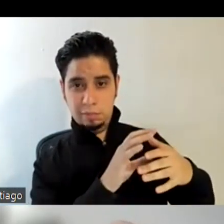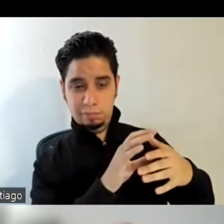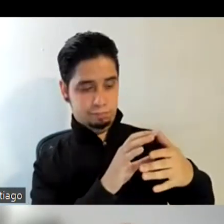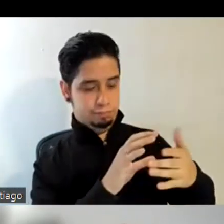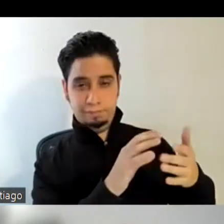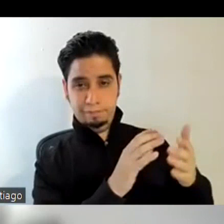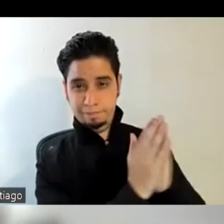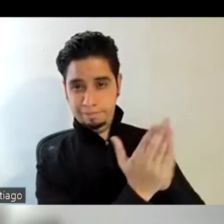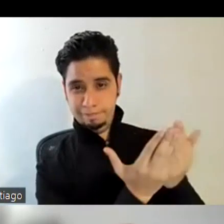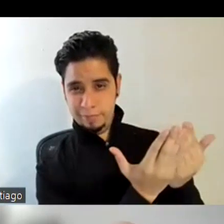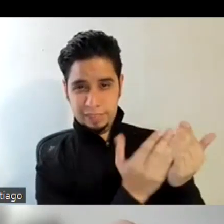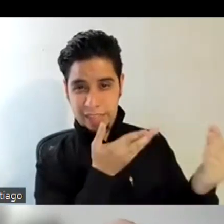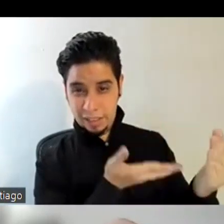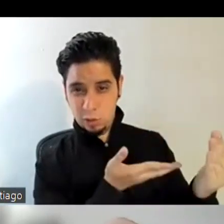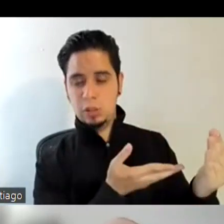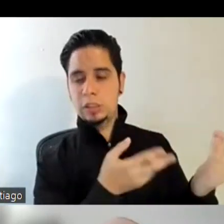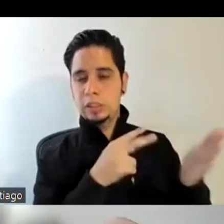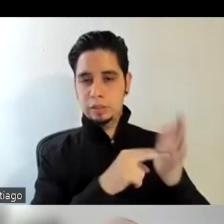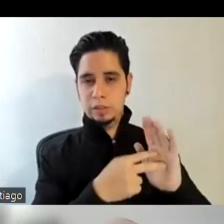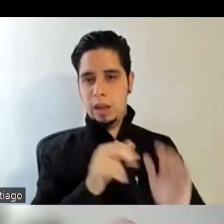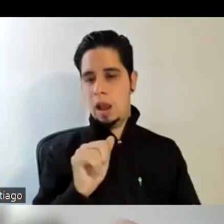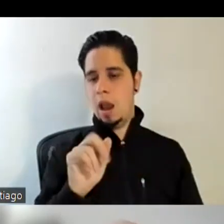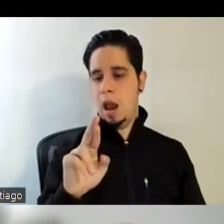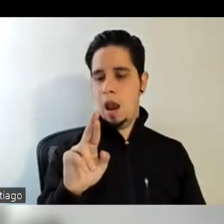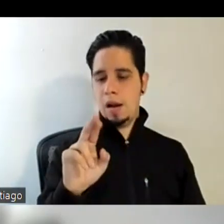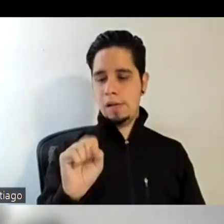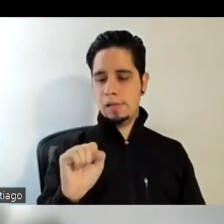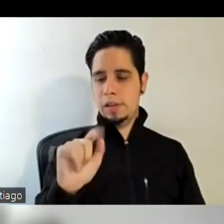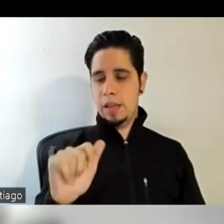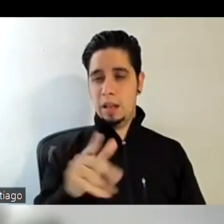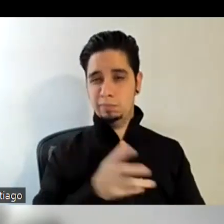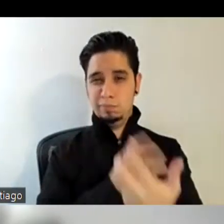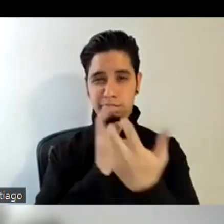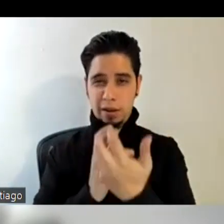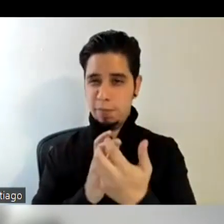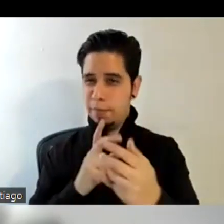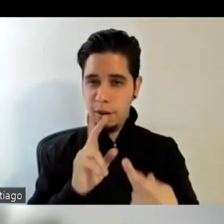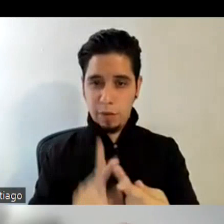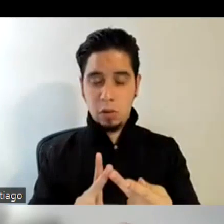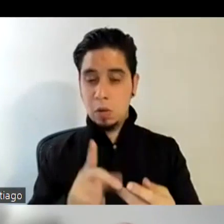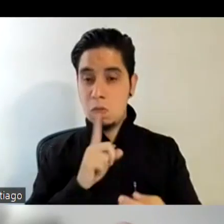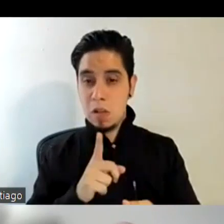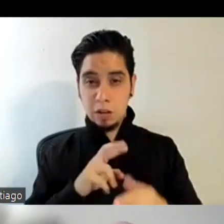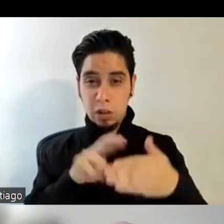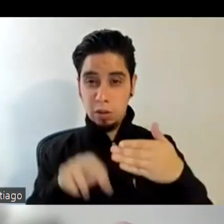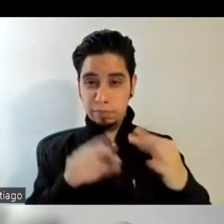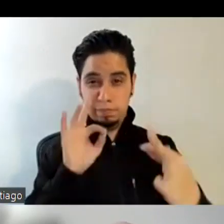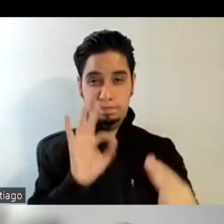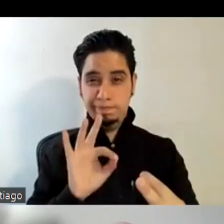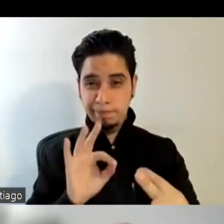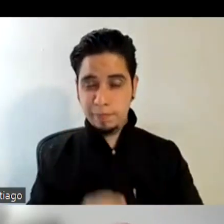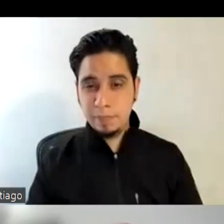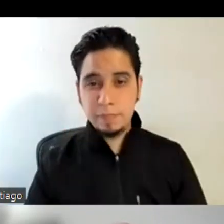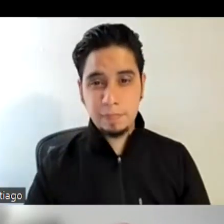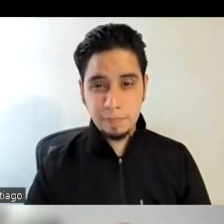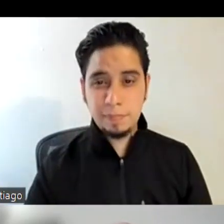Así que en ese sentido el arsenal es perfecto para nosotros. Y ha resultado buenísimo, pues por eso mismo, porque encaja